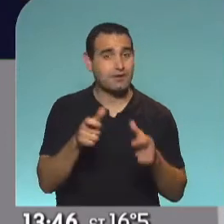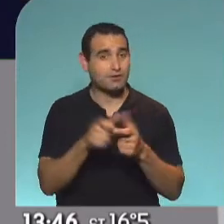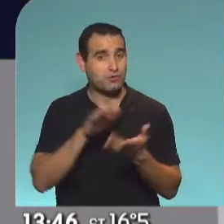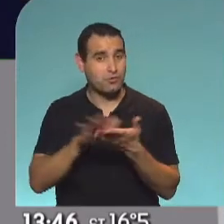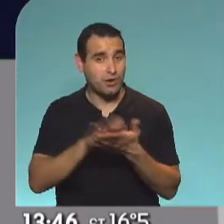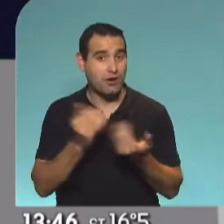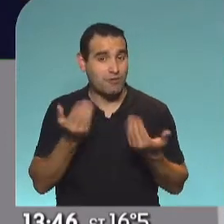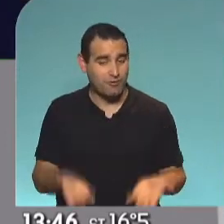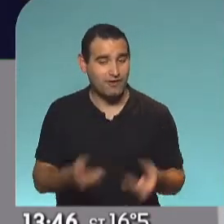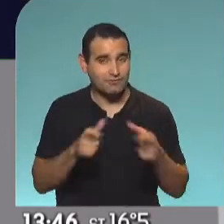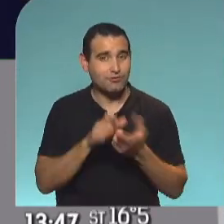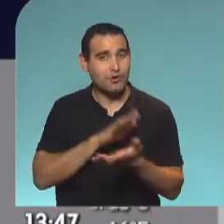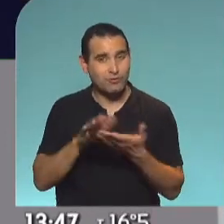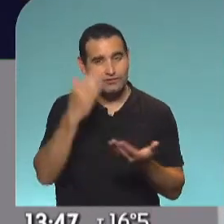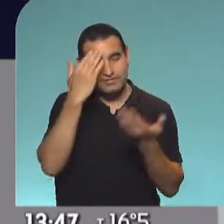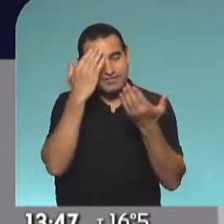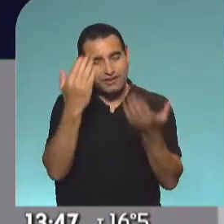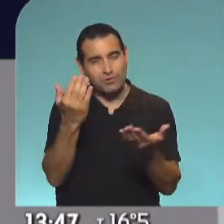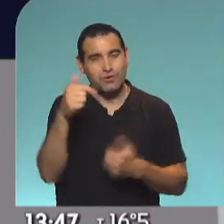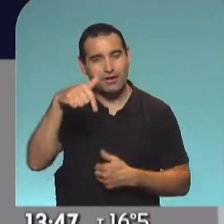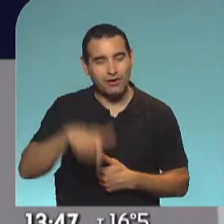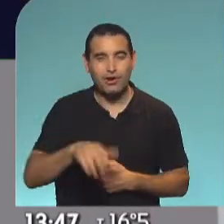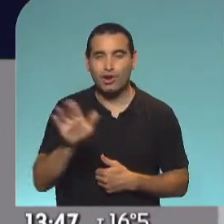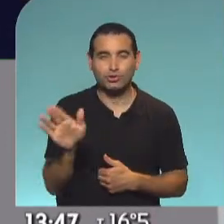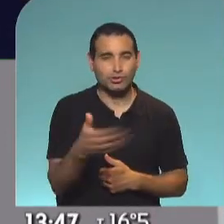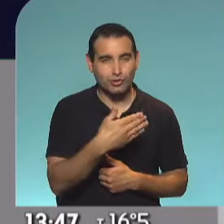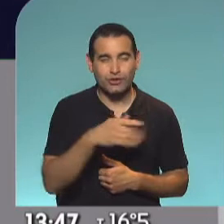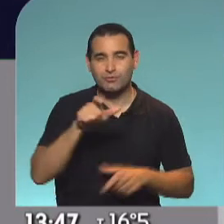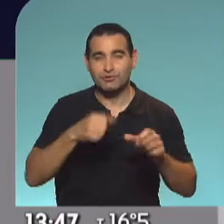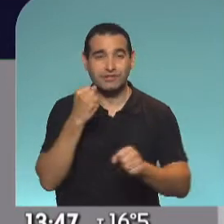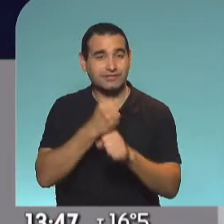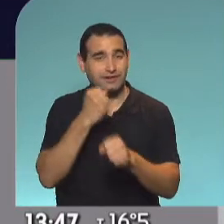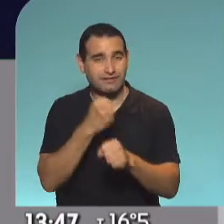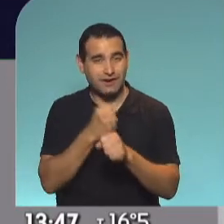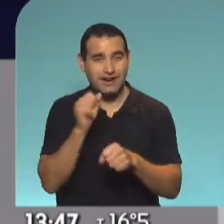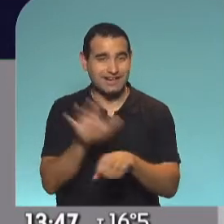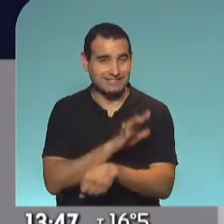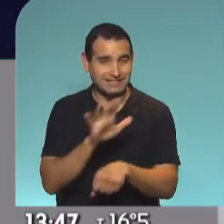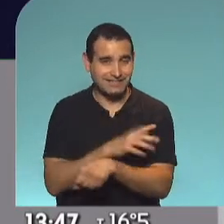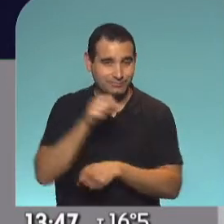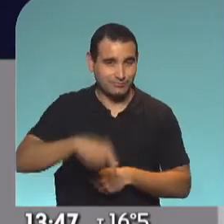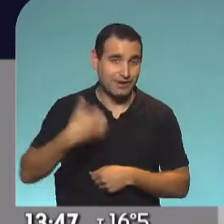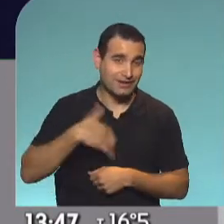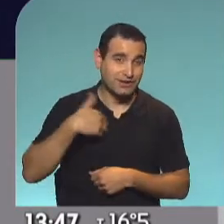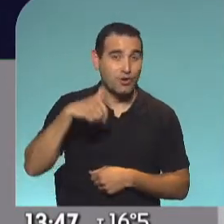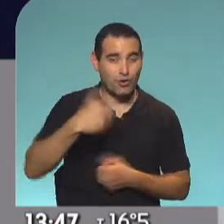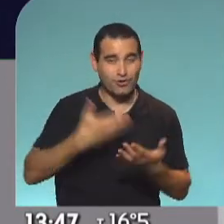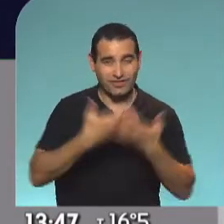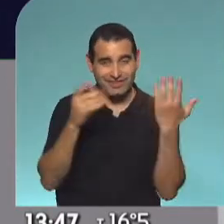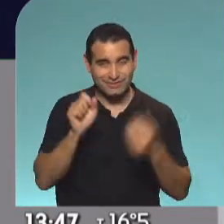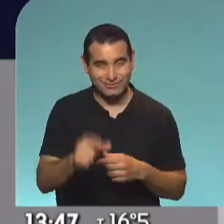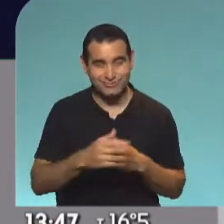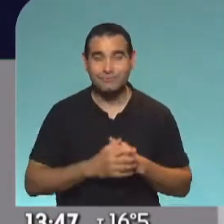este estreno para saludar en este día a todos los y las trabajadores del cine argentino, que es su día. Estamos